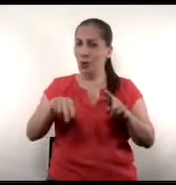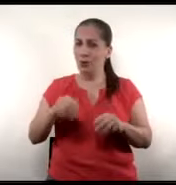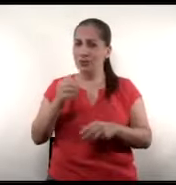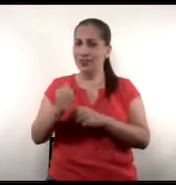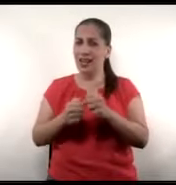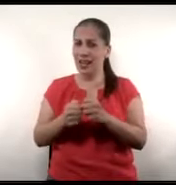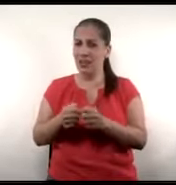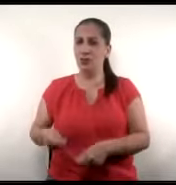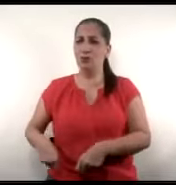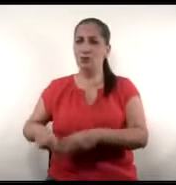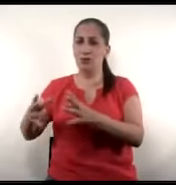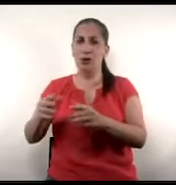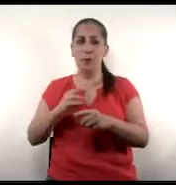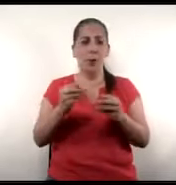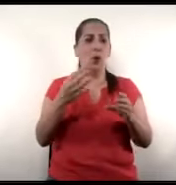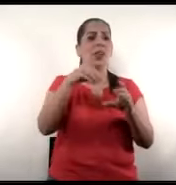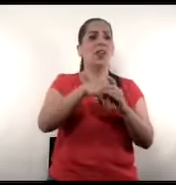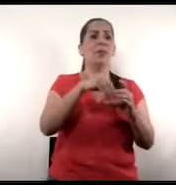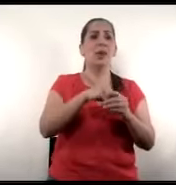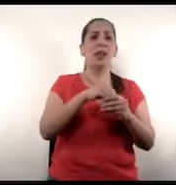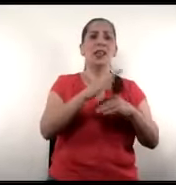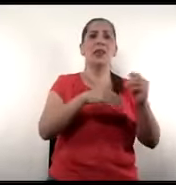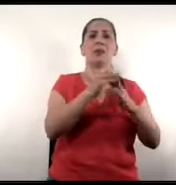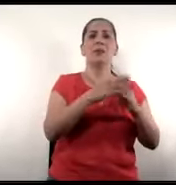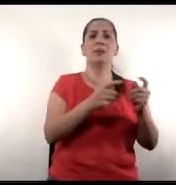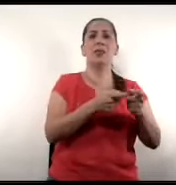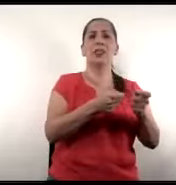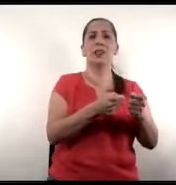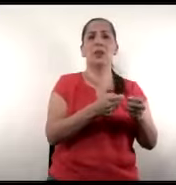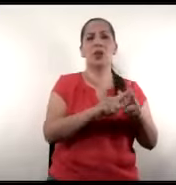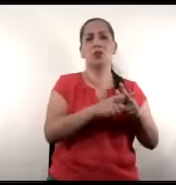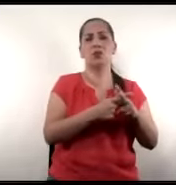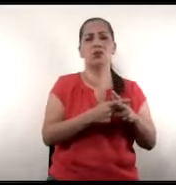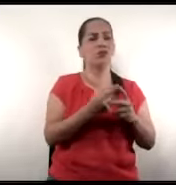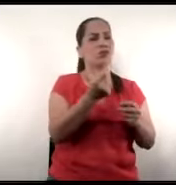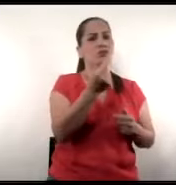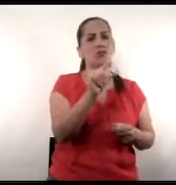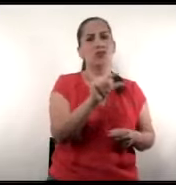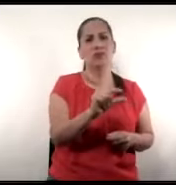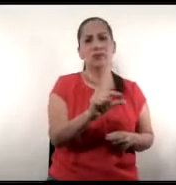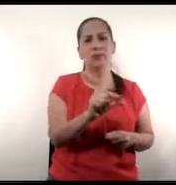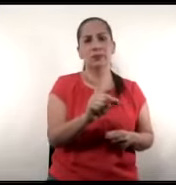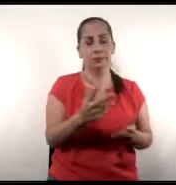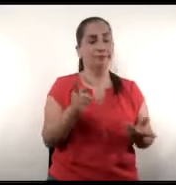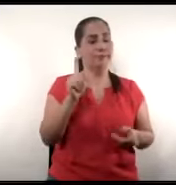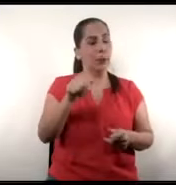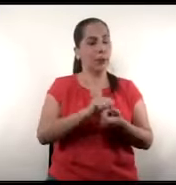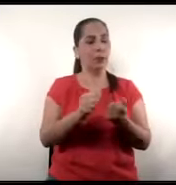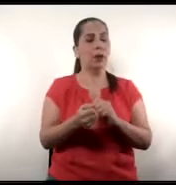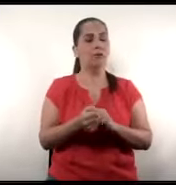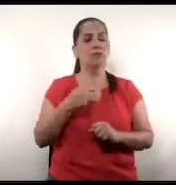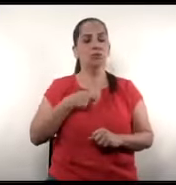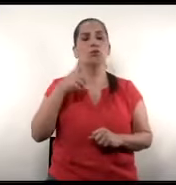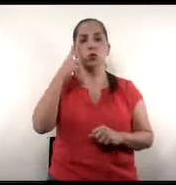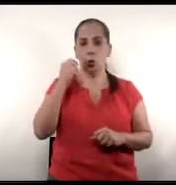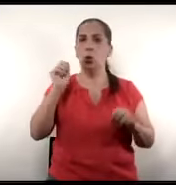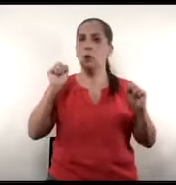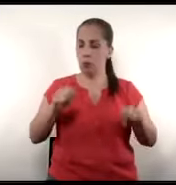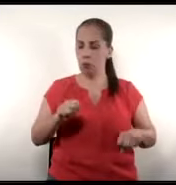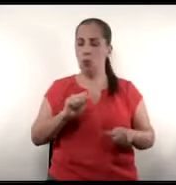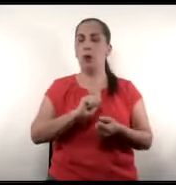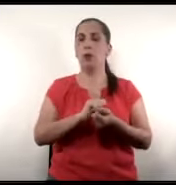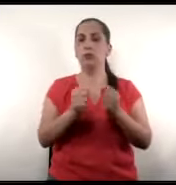millones en obras nuevas y mantenimiento. Entonces, eso definitivamente tiene que cambiar. Yo sí creo que es factible. Yo creo que el país